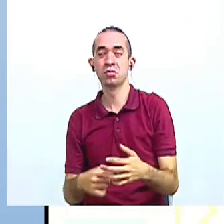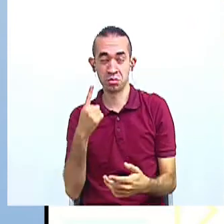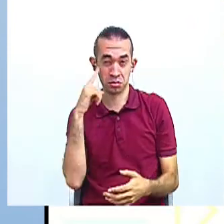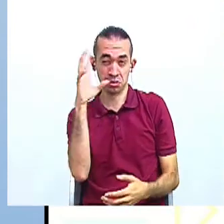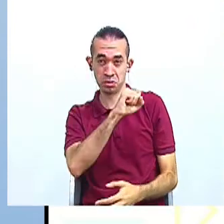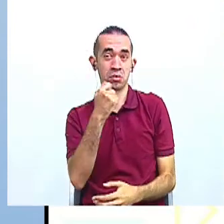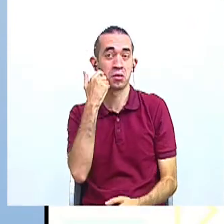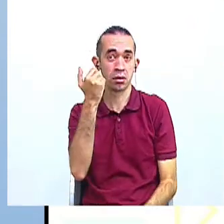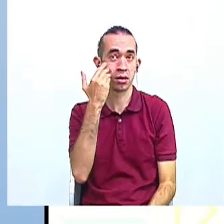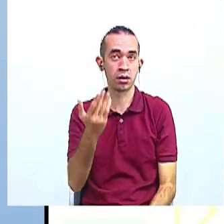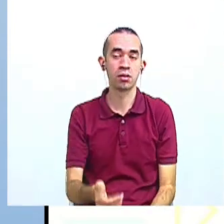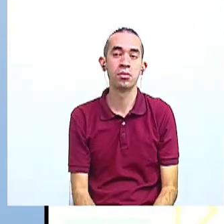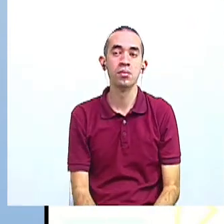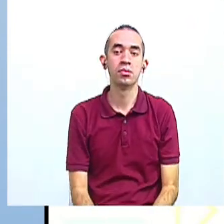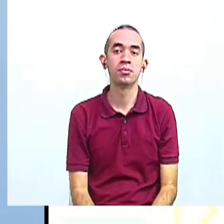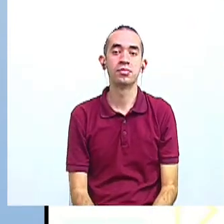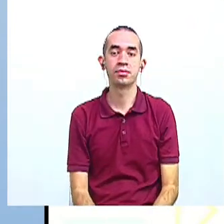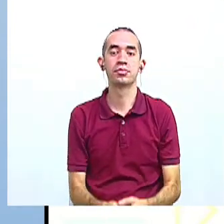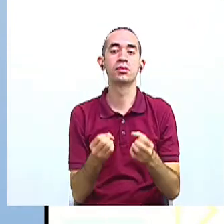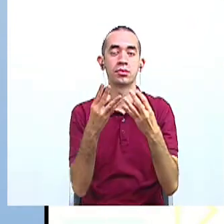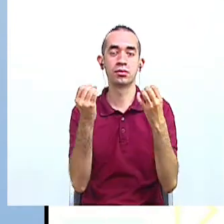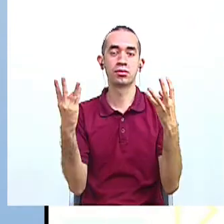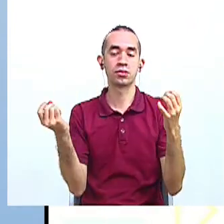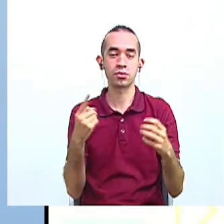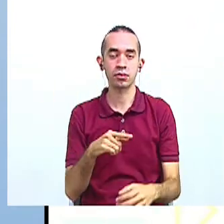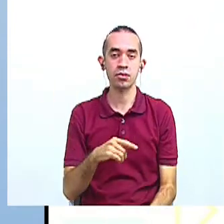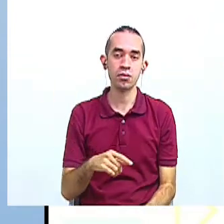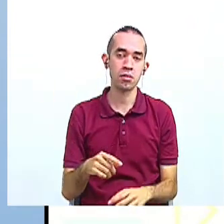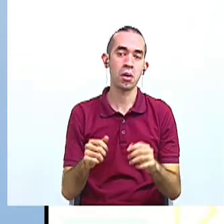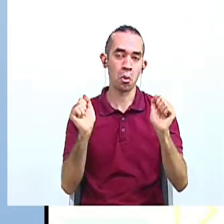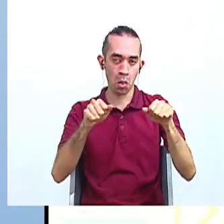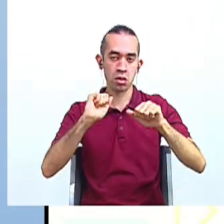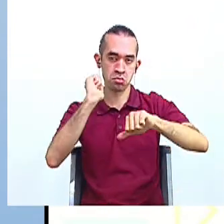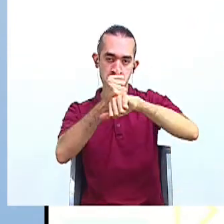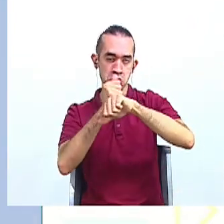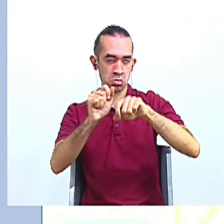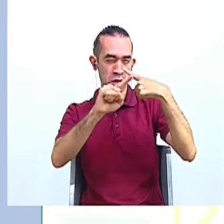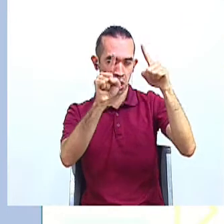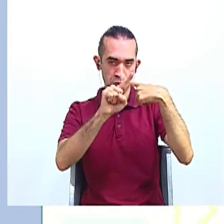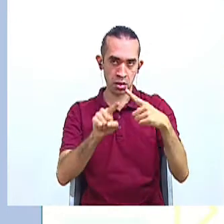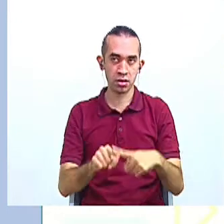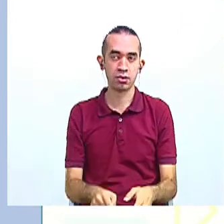qué fácil? Existen varias combinaciones que podemos realizar.